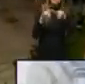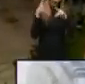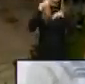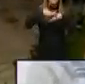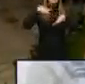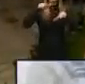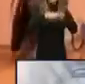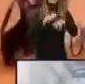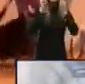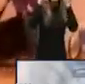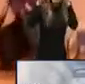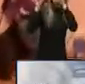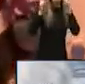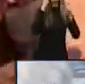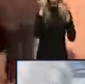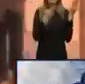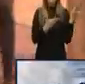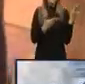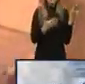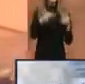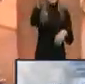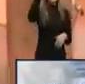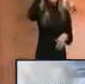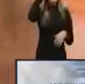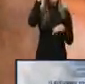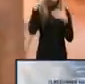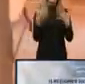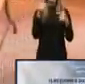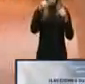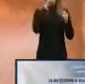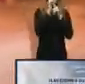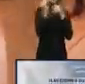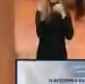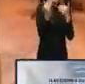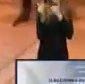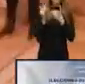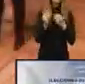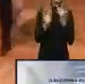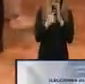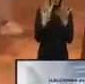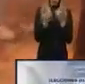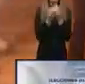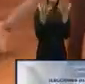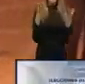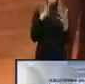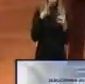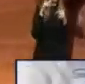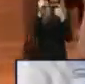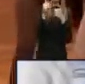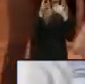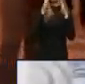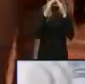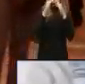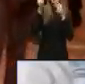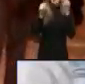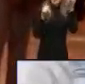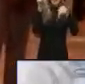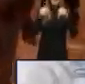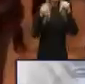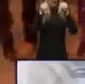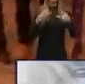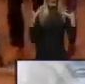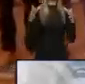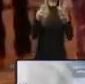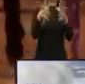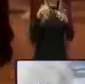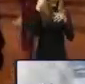los ciudadanos. Recuerden que pues por la cercanía varios vienen de acá, de la capital. Aquí se están movilizando las personas